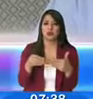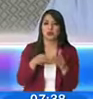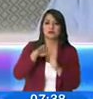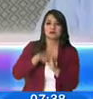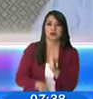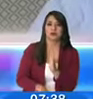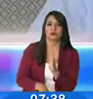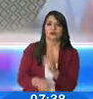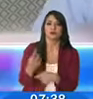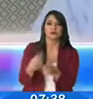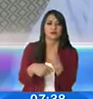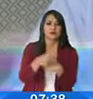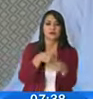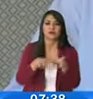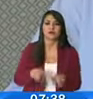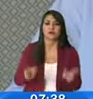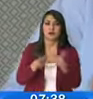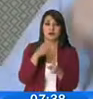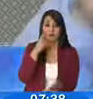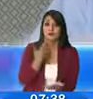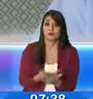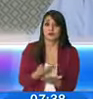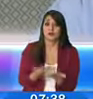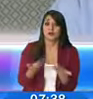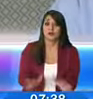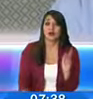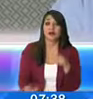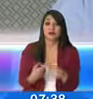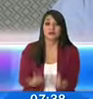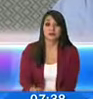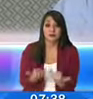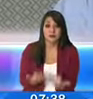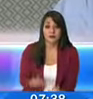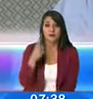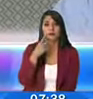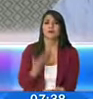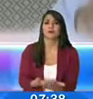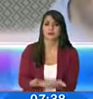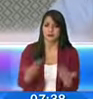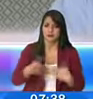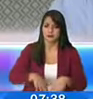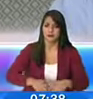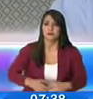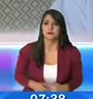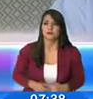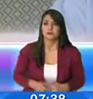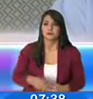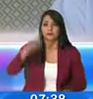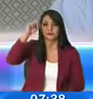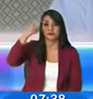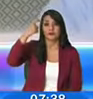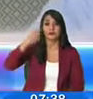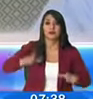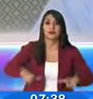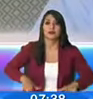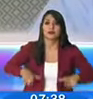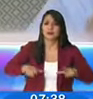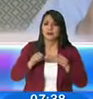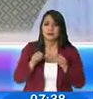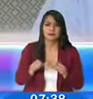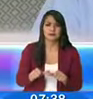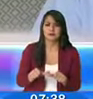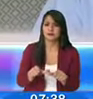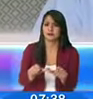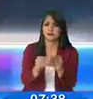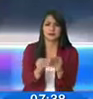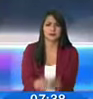del mercado. Esto se acaba de probar hasta el día de hoy. Es decir, en el gobierno de Lenín Moreno continúan